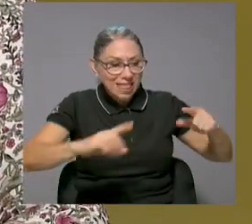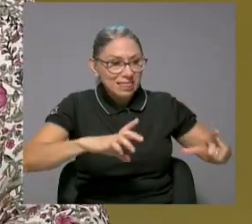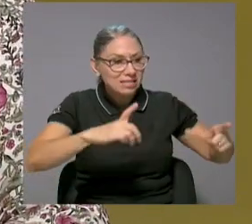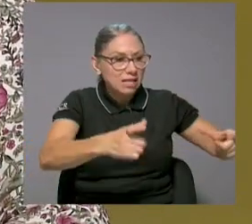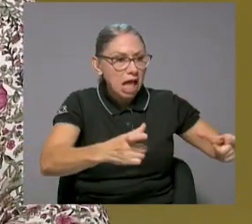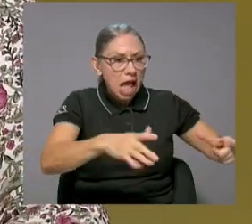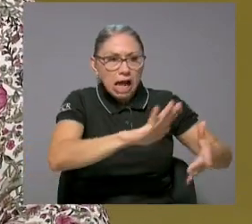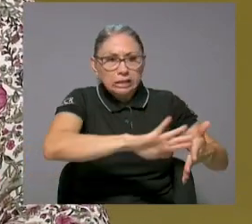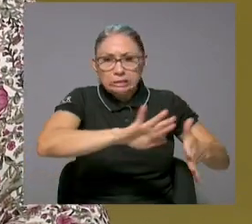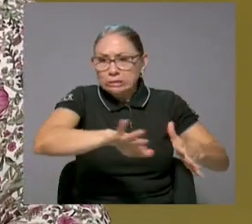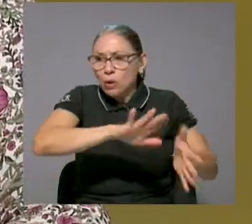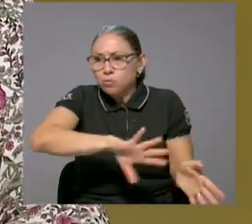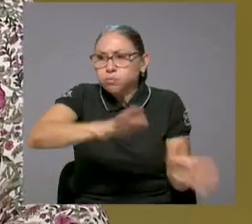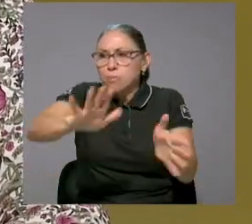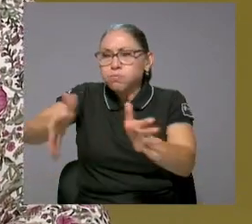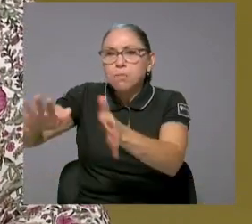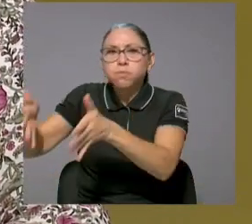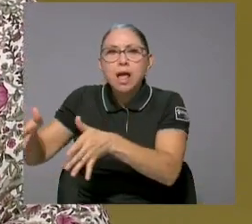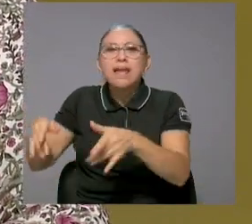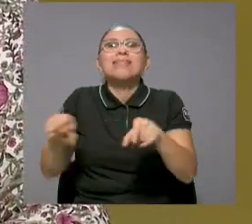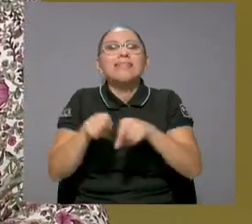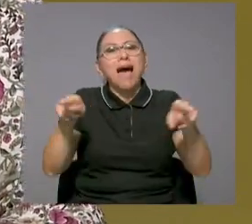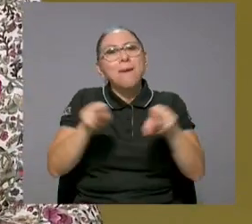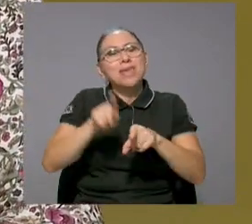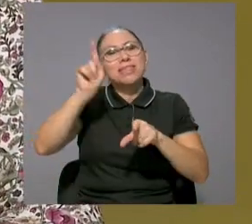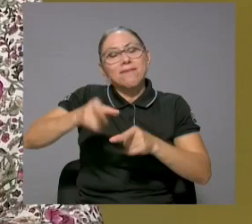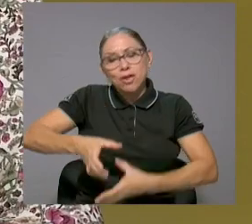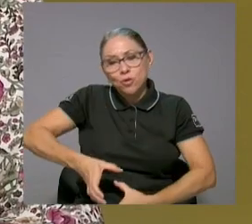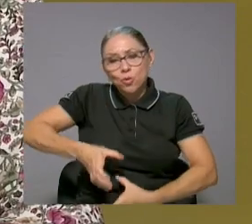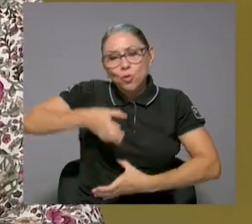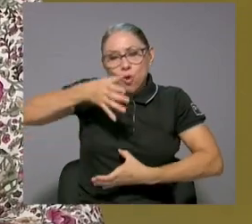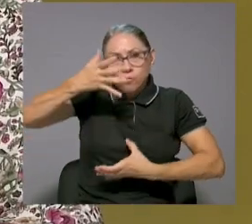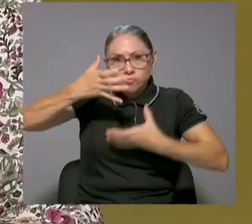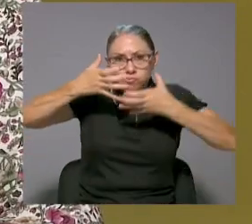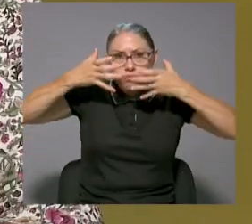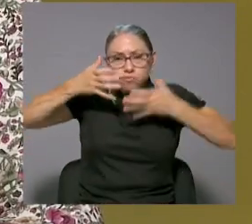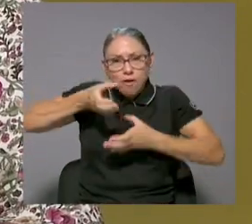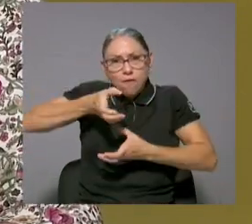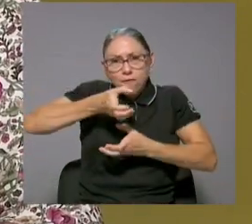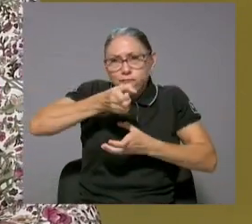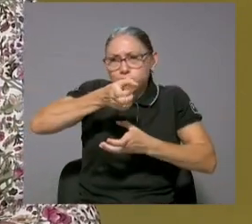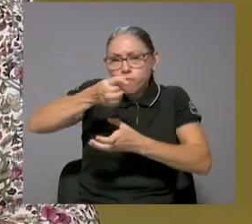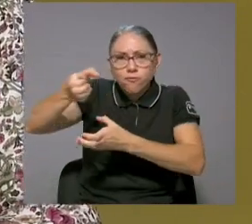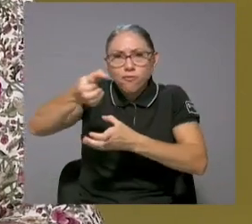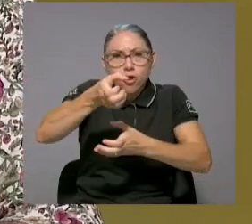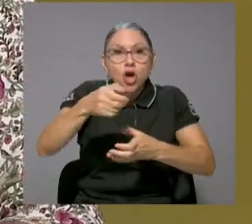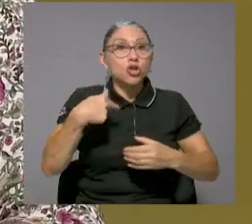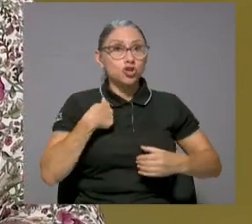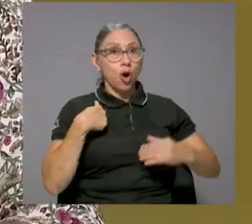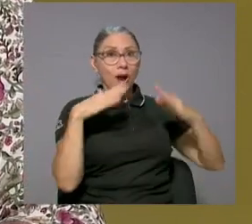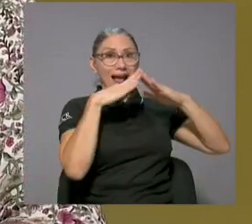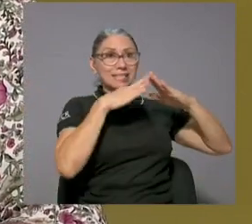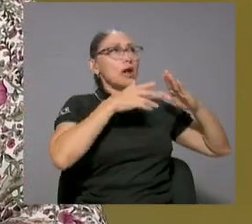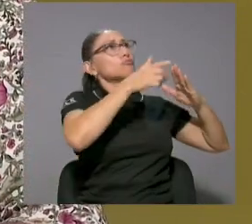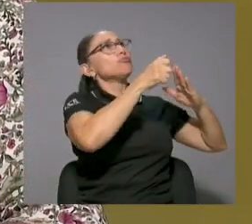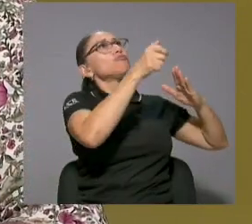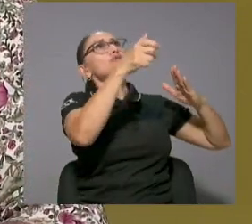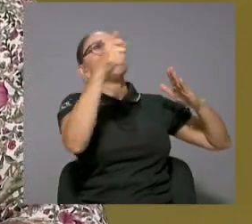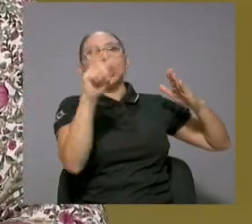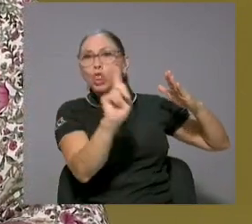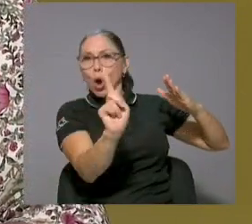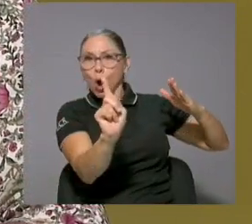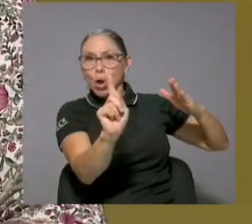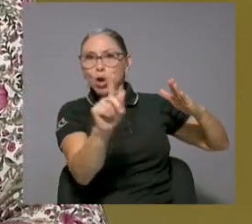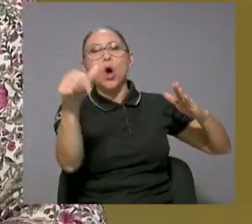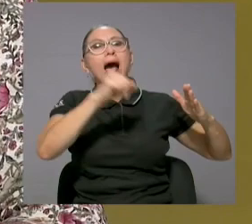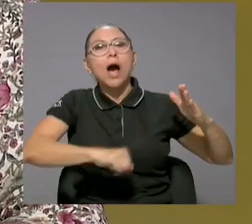hacer una buena campaña de fumigación, no que yo como persona fumigue mi casa, sino que las autoridades hagan